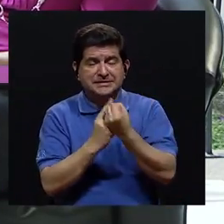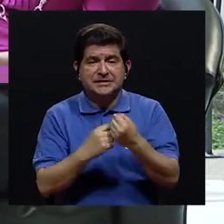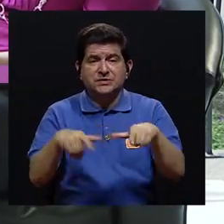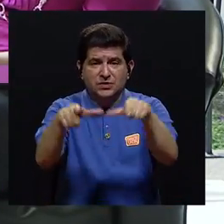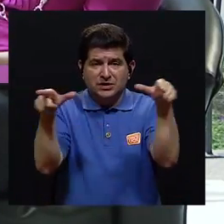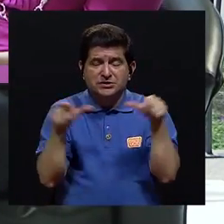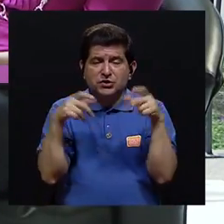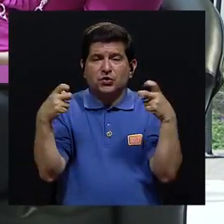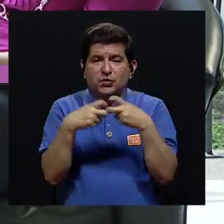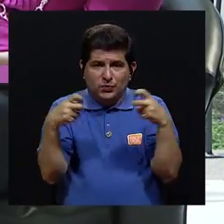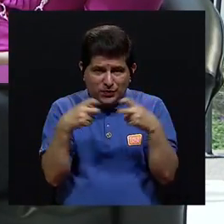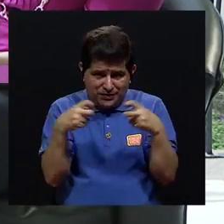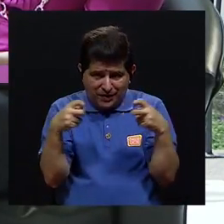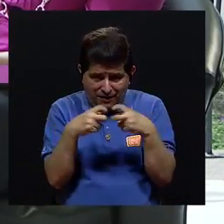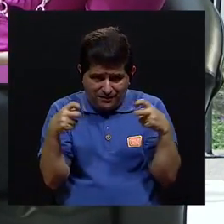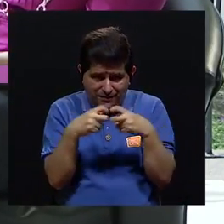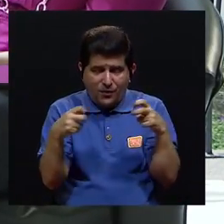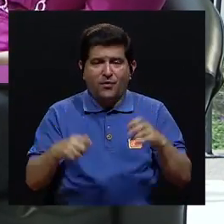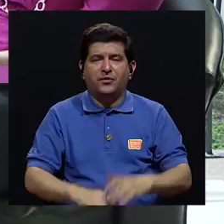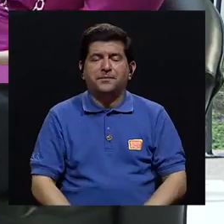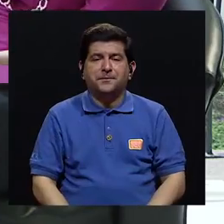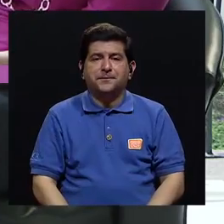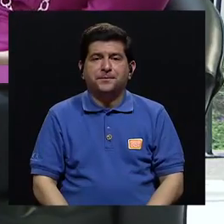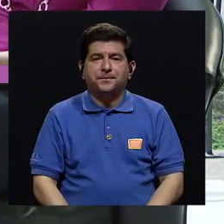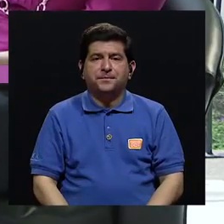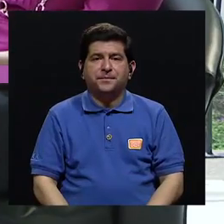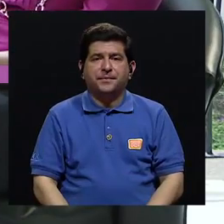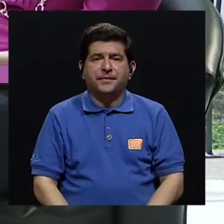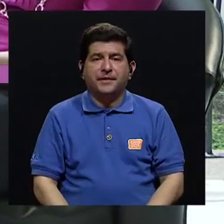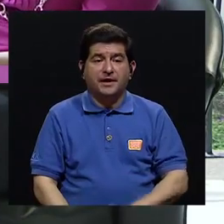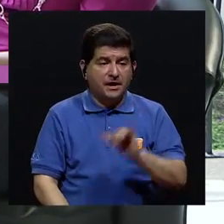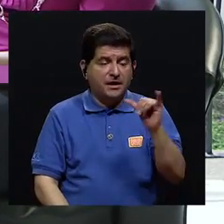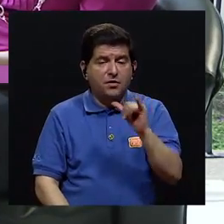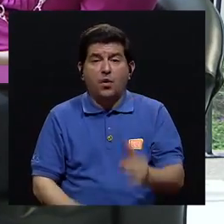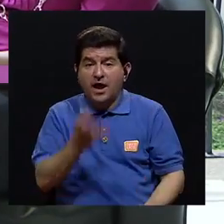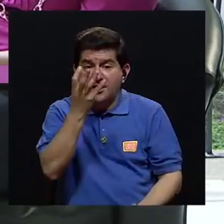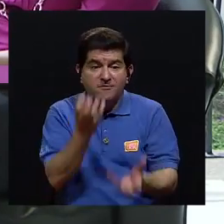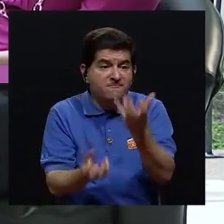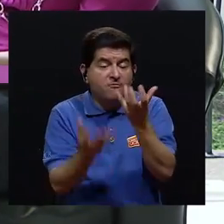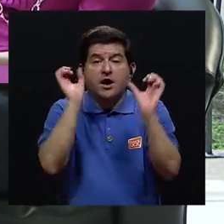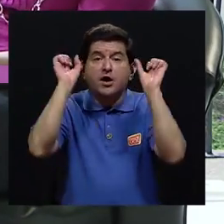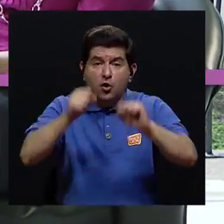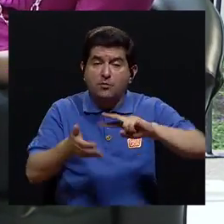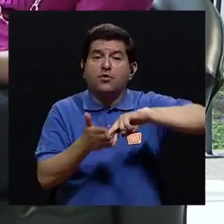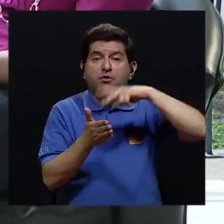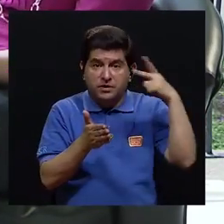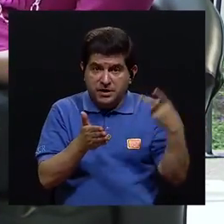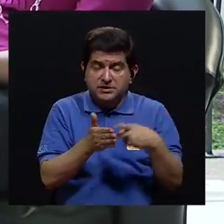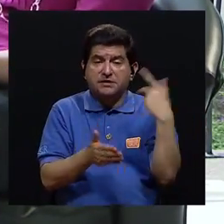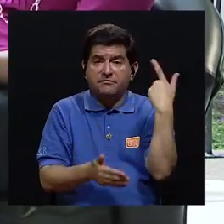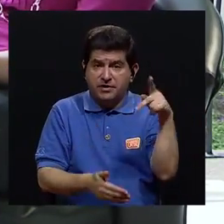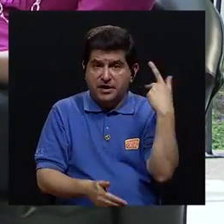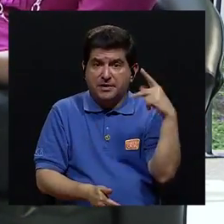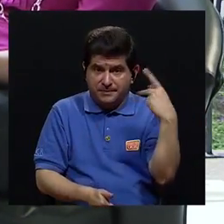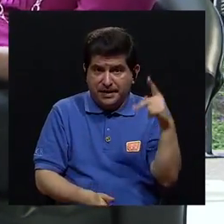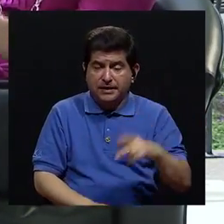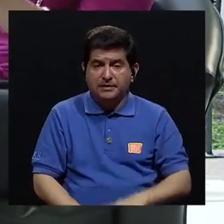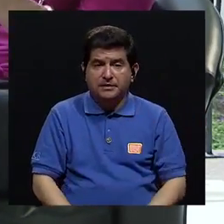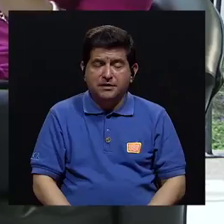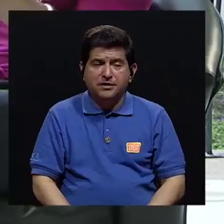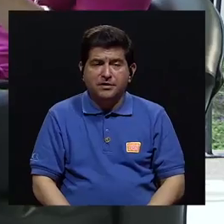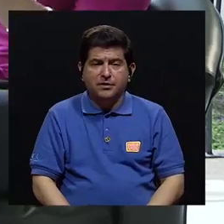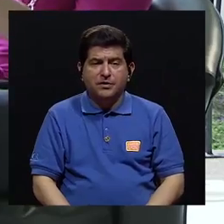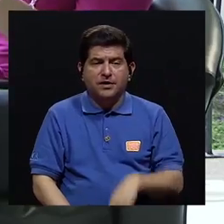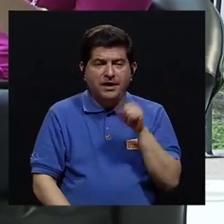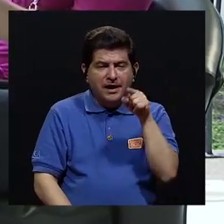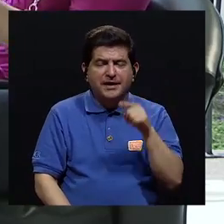condiciones de las instalaciones eléctricas, la misma carga de fuego que podría generarnos algún riesgo de incendio. Entonces son